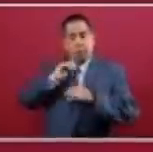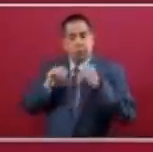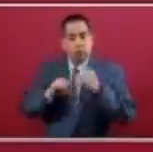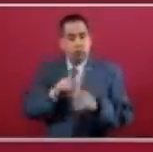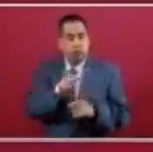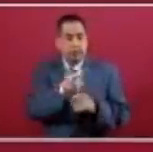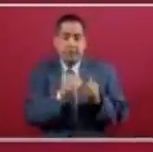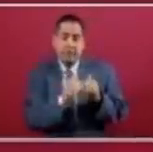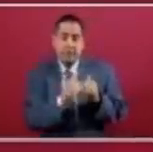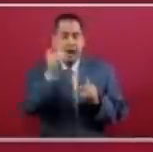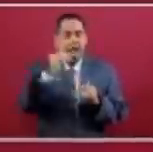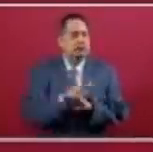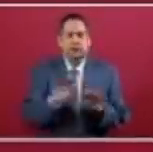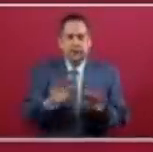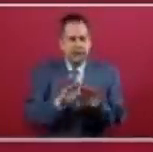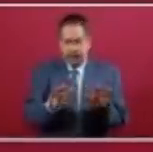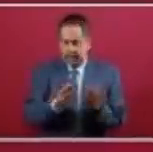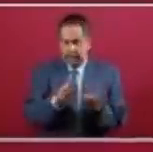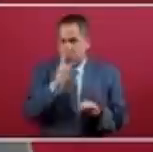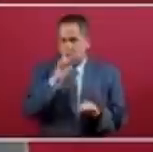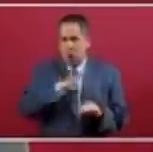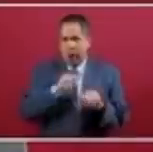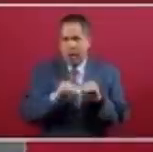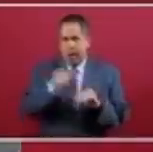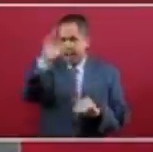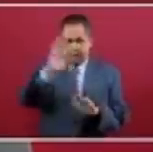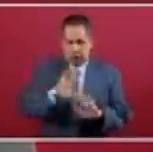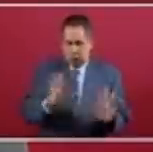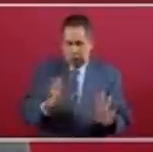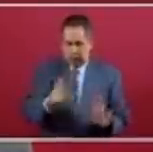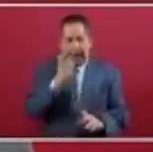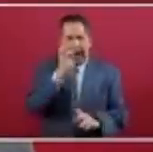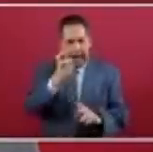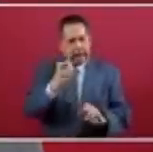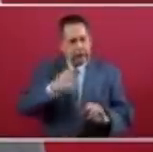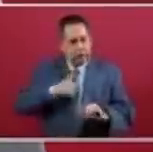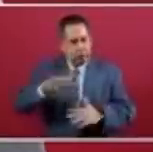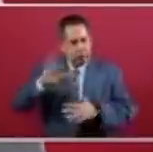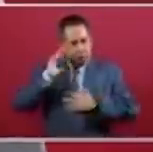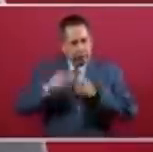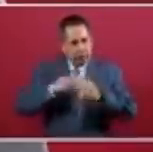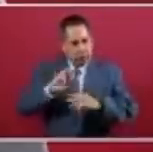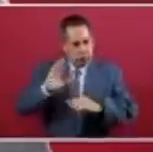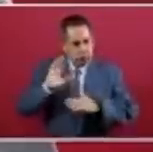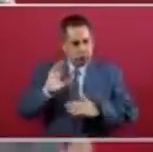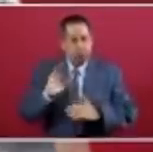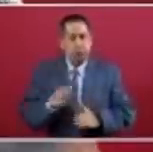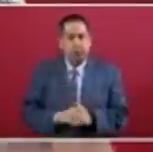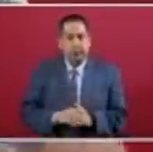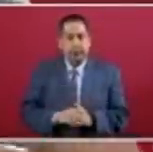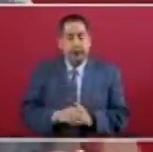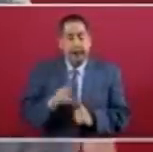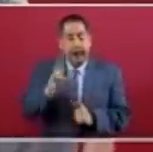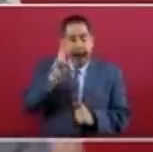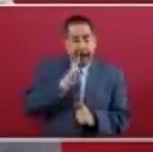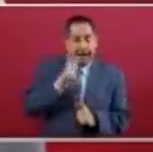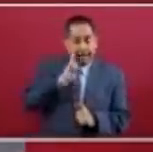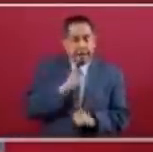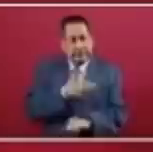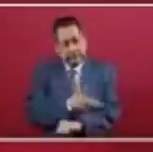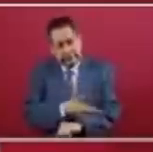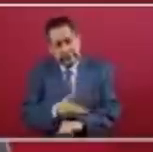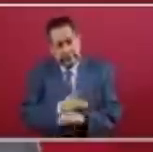aumente el precio de la energía, términos reales. Ese es el compromiso. Y en la medida de nuestras